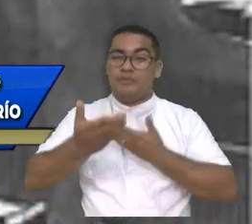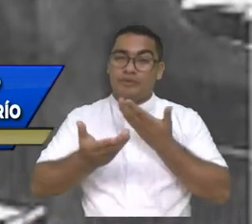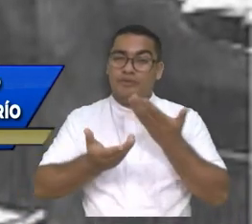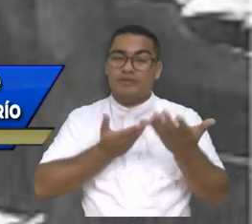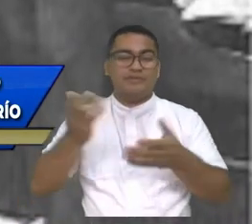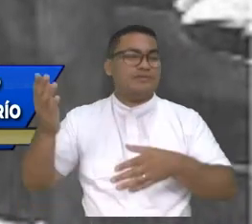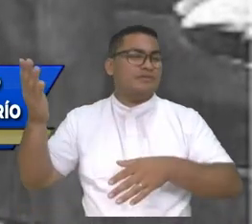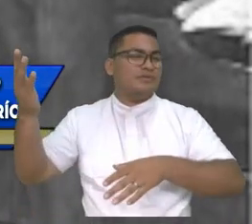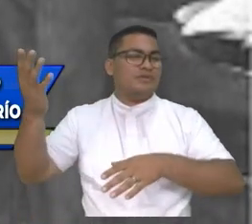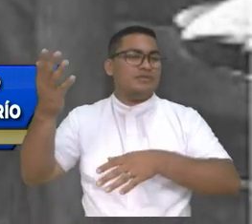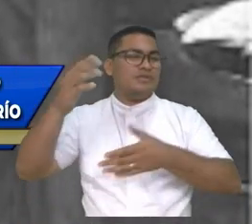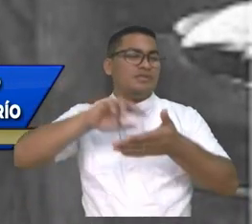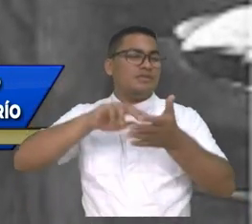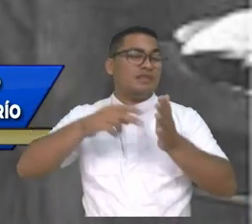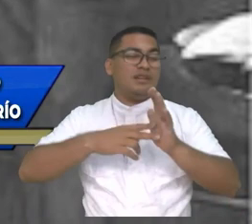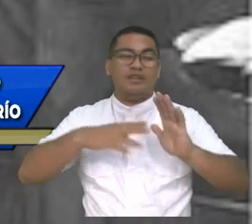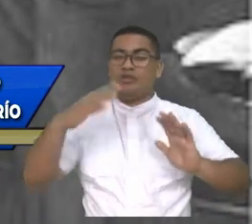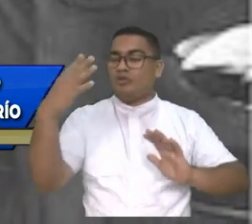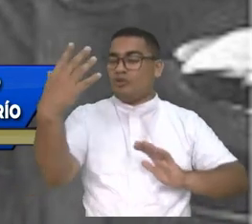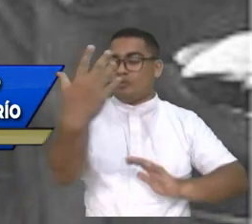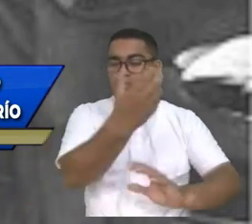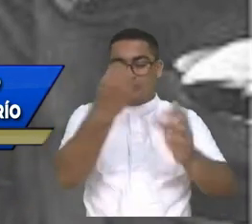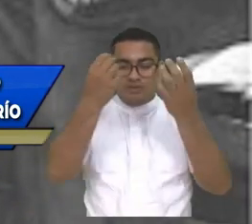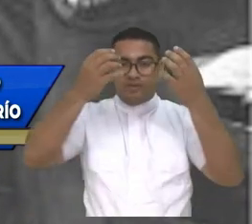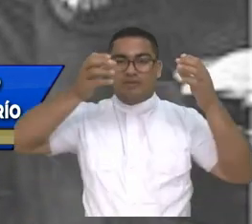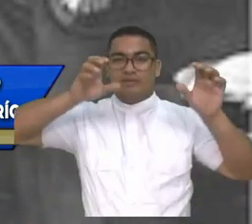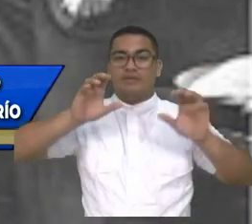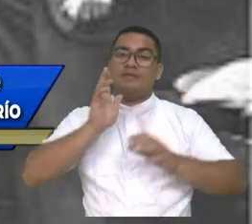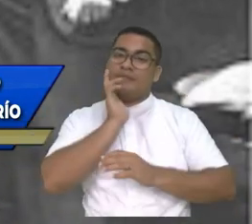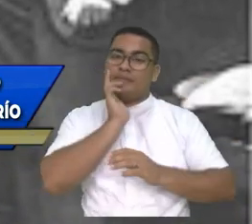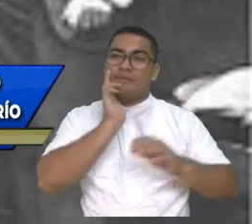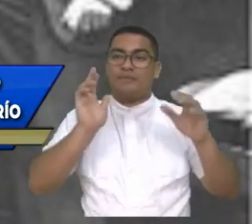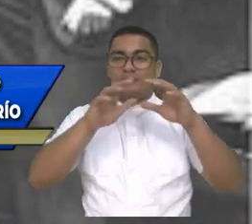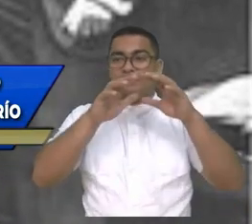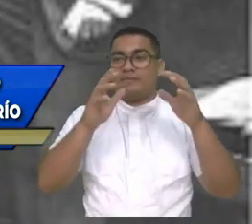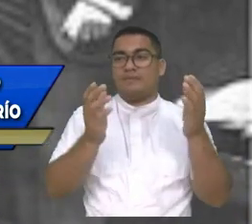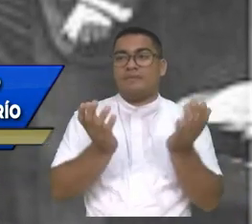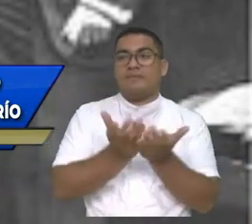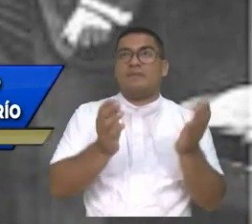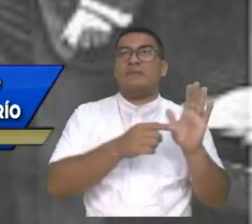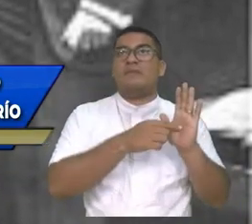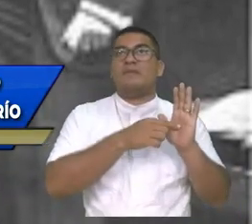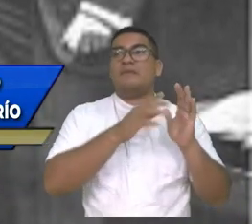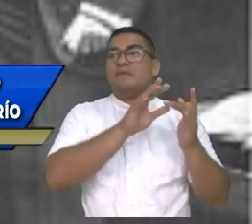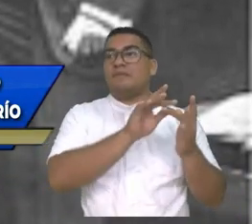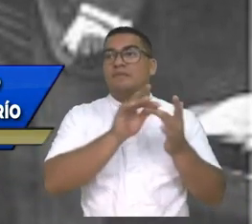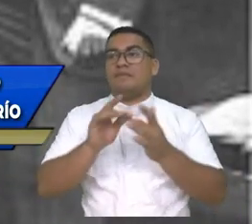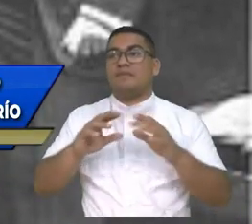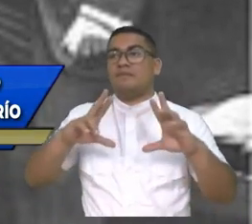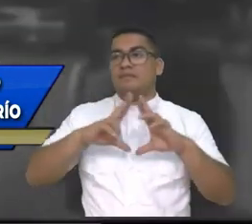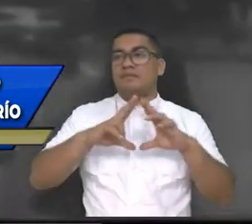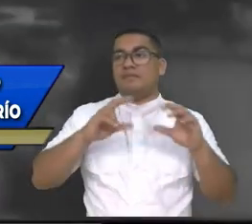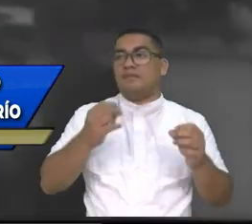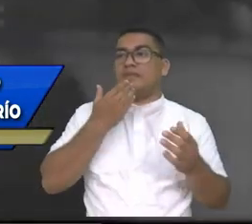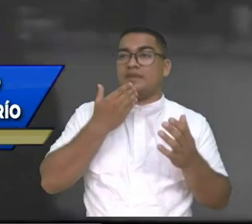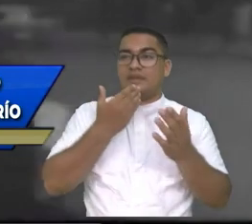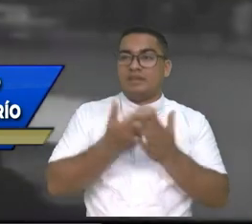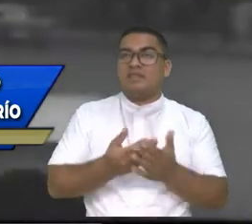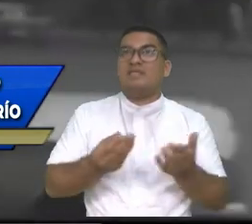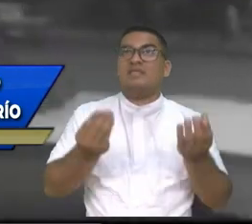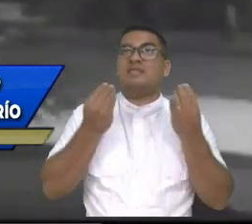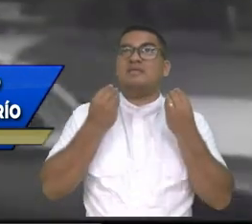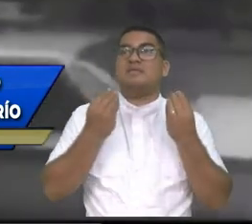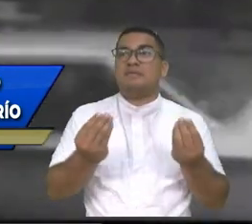de todo lo que constituyó Rubén Darío en el mundo y sobre todo para Nicaragua. Gracias a